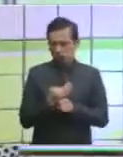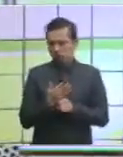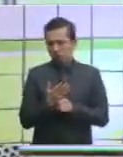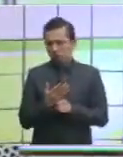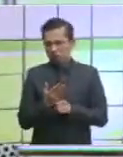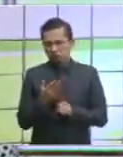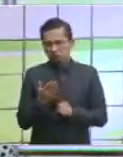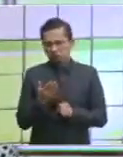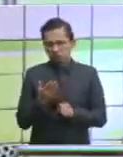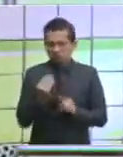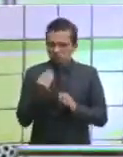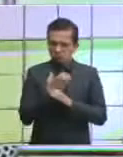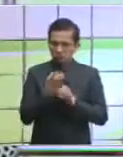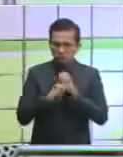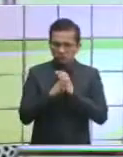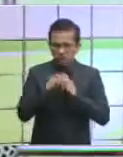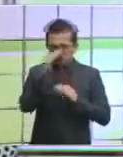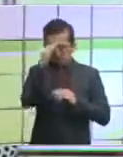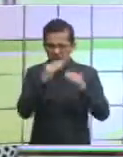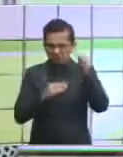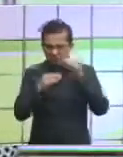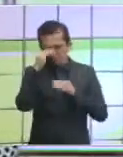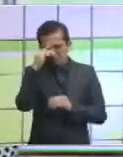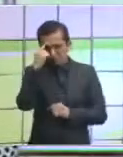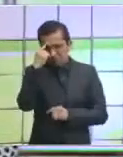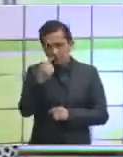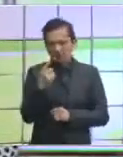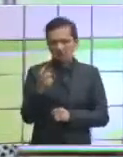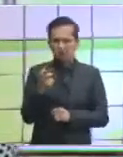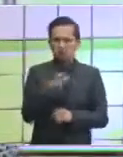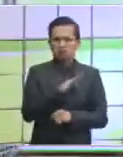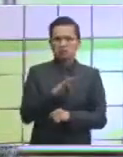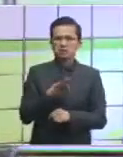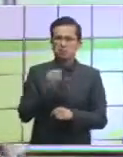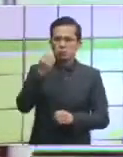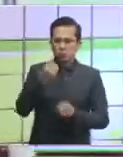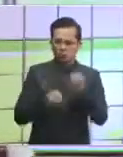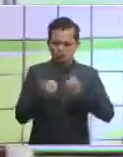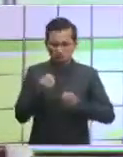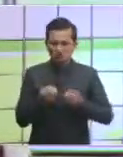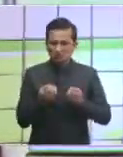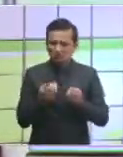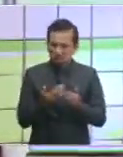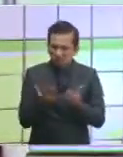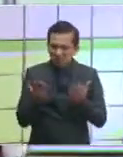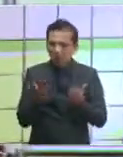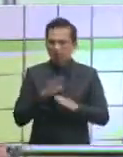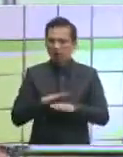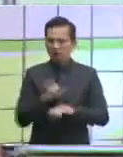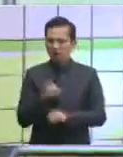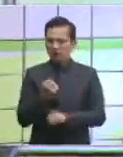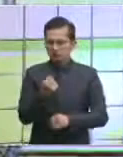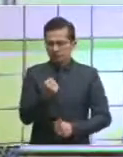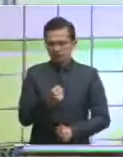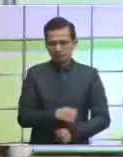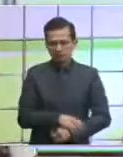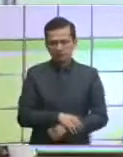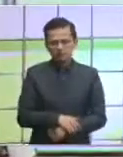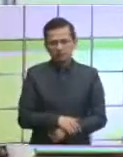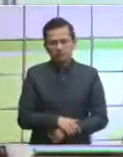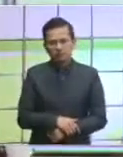inquietudes en cuanto a este fortalecimiento de la justicia abierta con